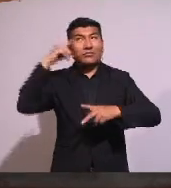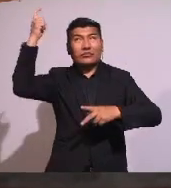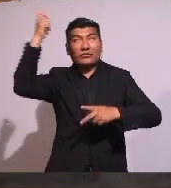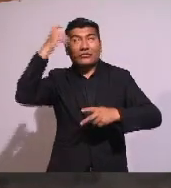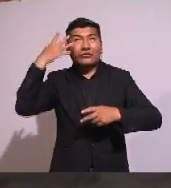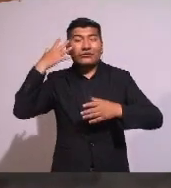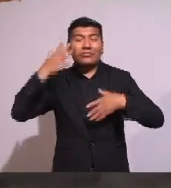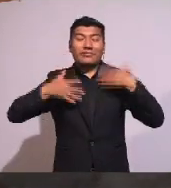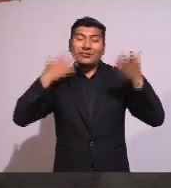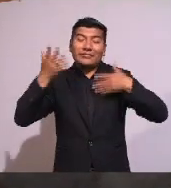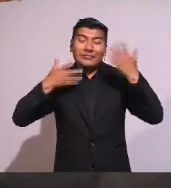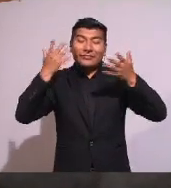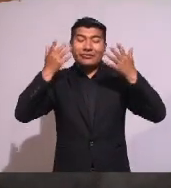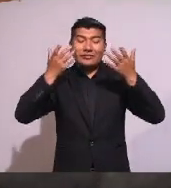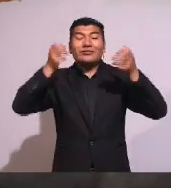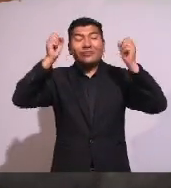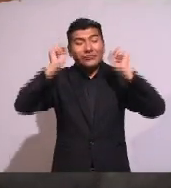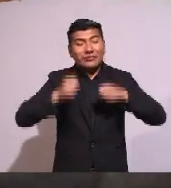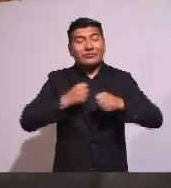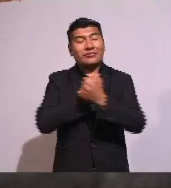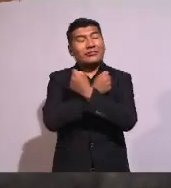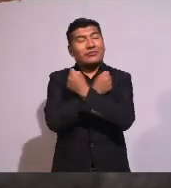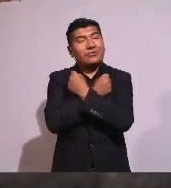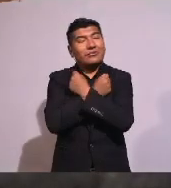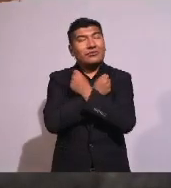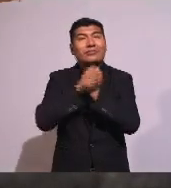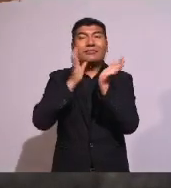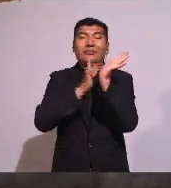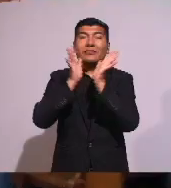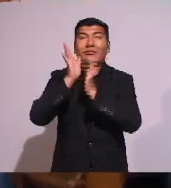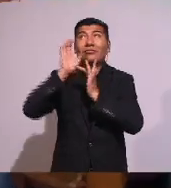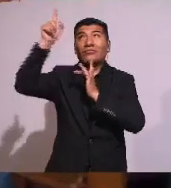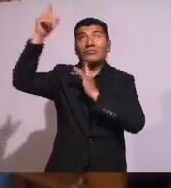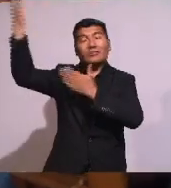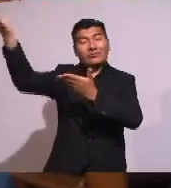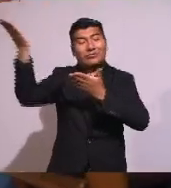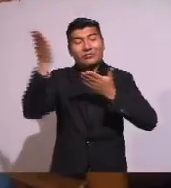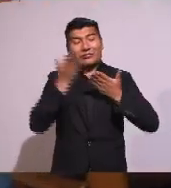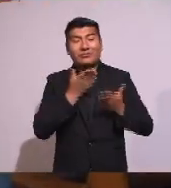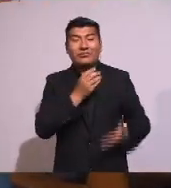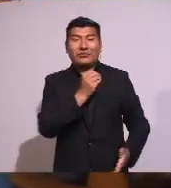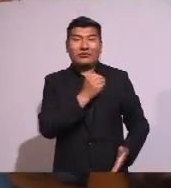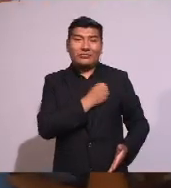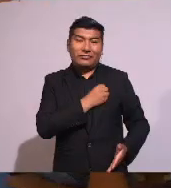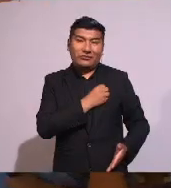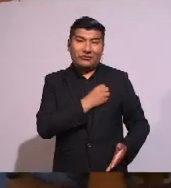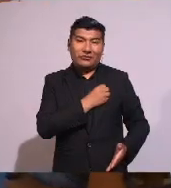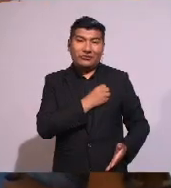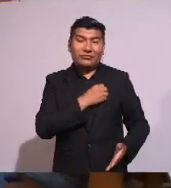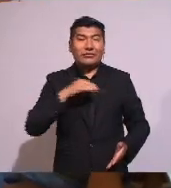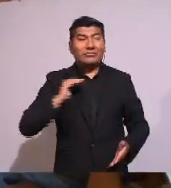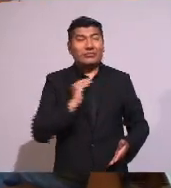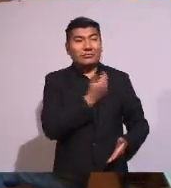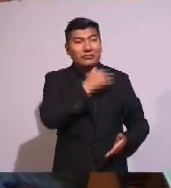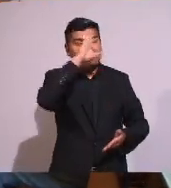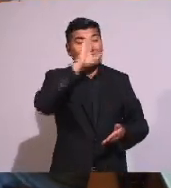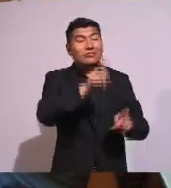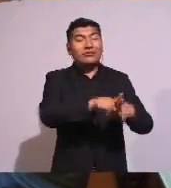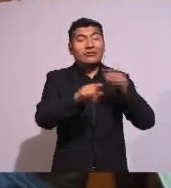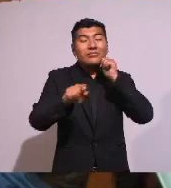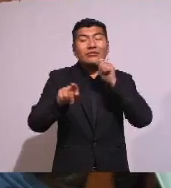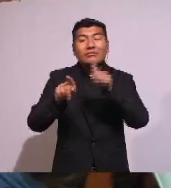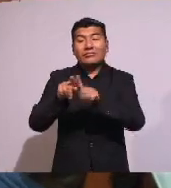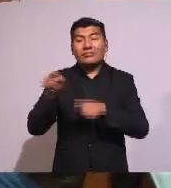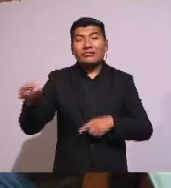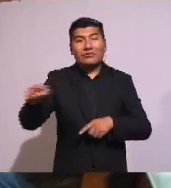la capacidad de amar que nos da la presencia de Jesús, haciendo de nuestros hermanos y hermanas que aún no